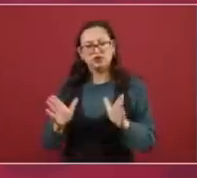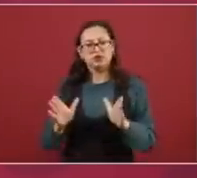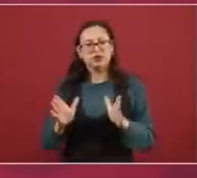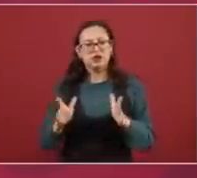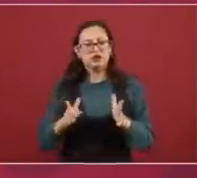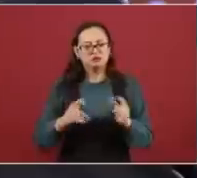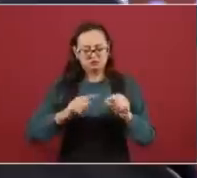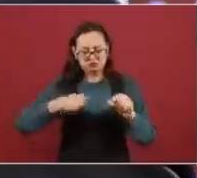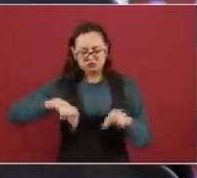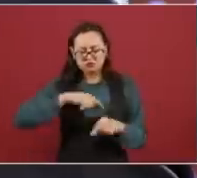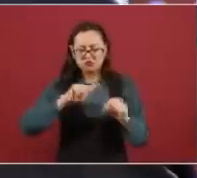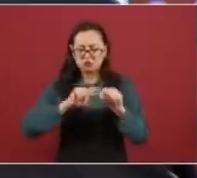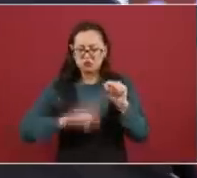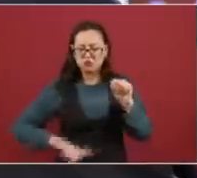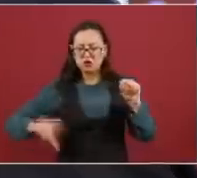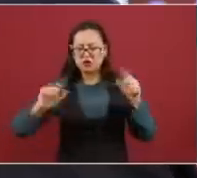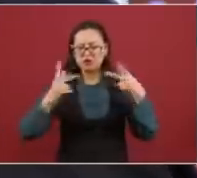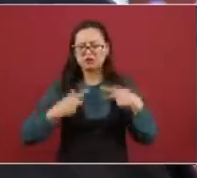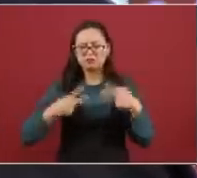puedan